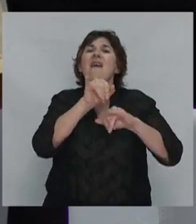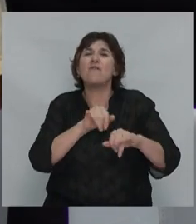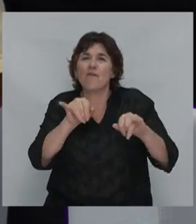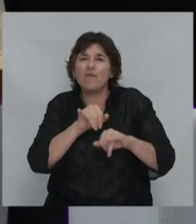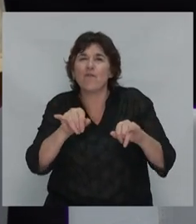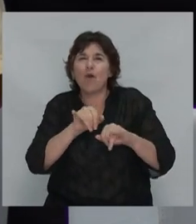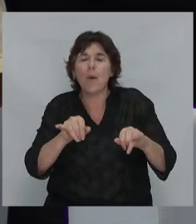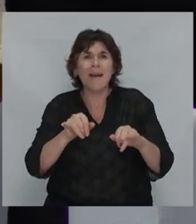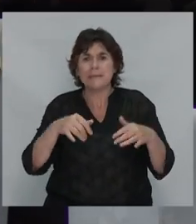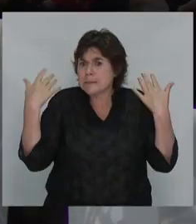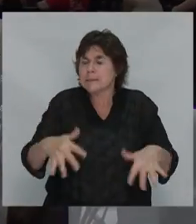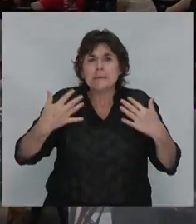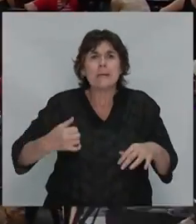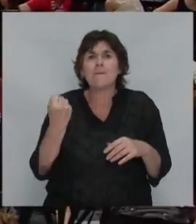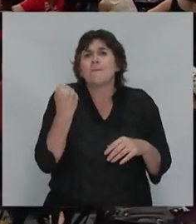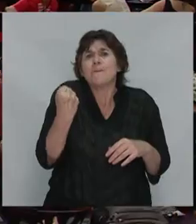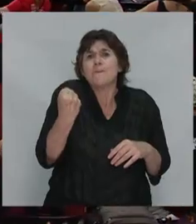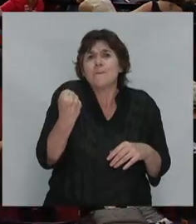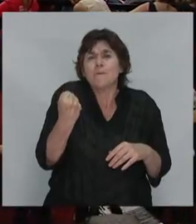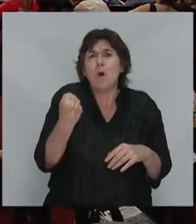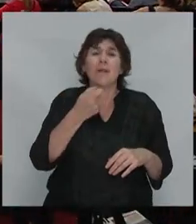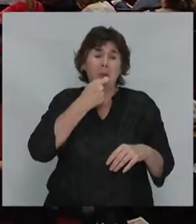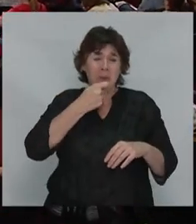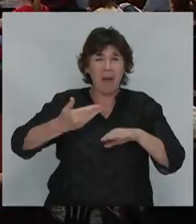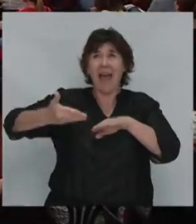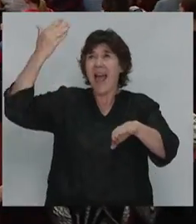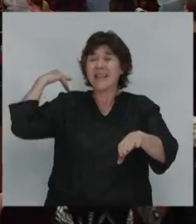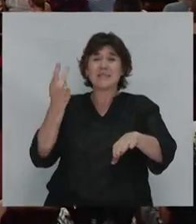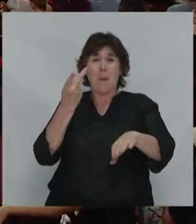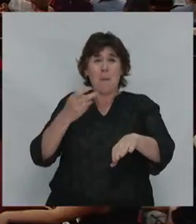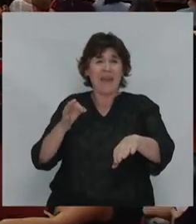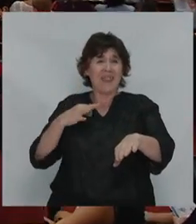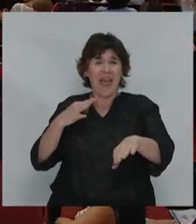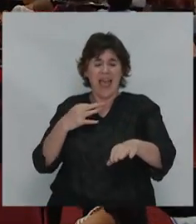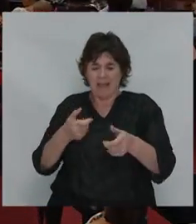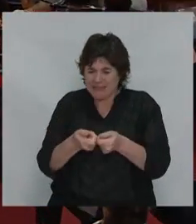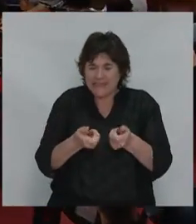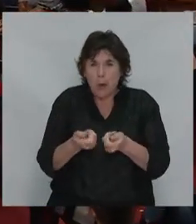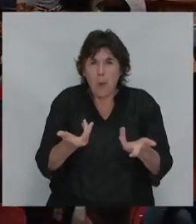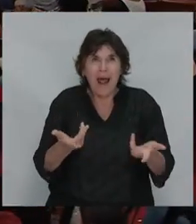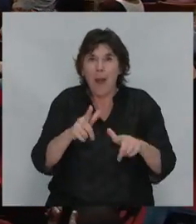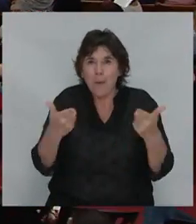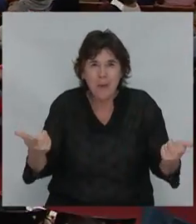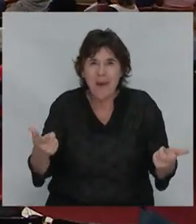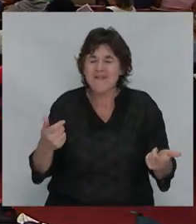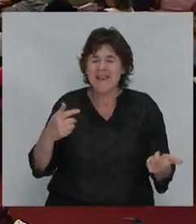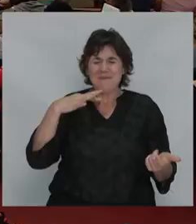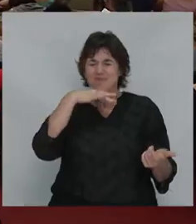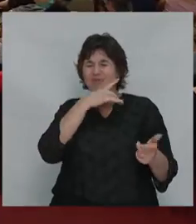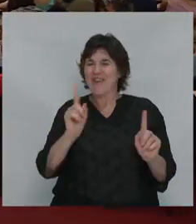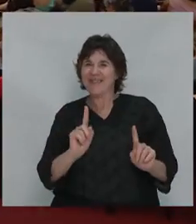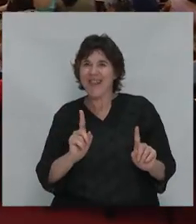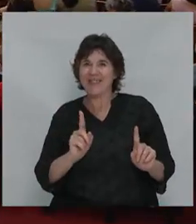es tan fuerte que si vivimos este hace 20 años gente con los celulares lo entienden quizás y